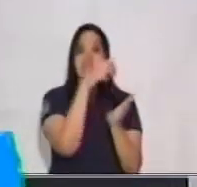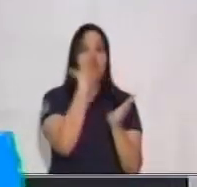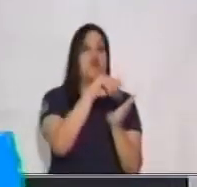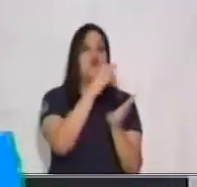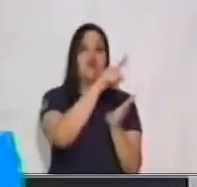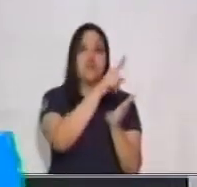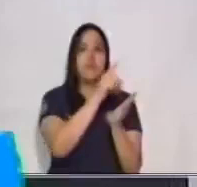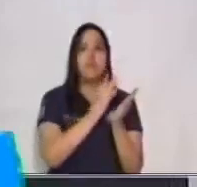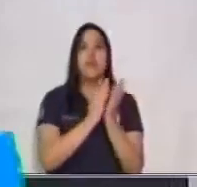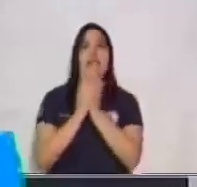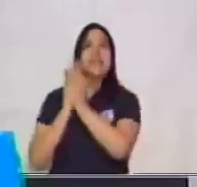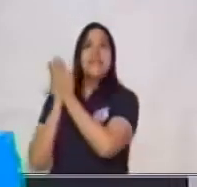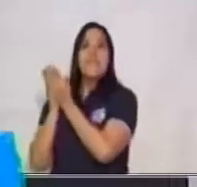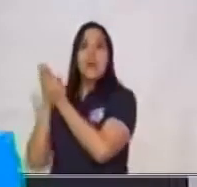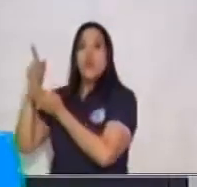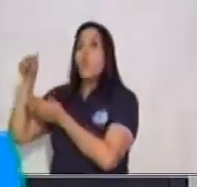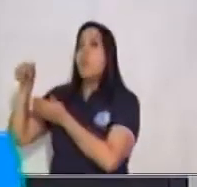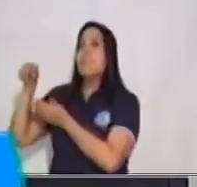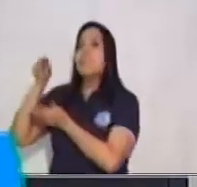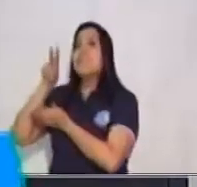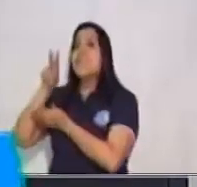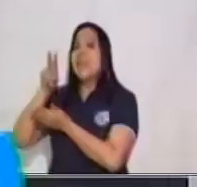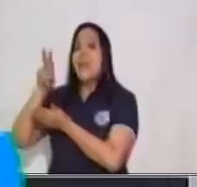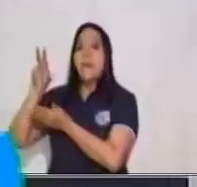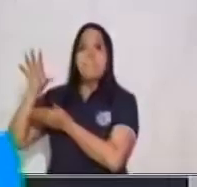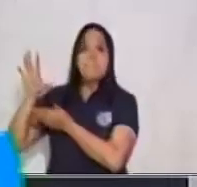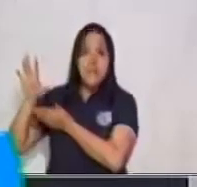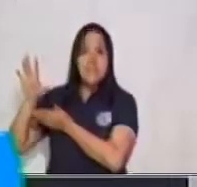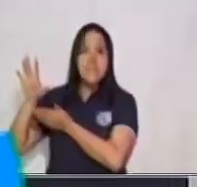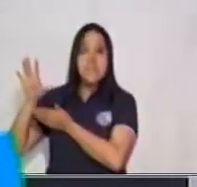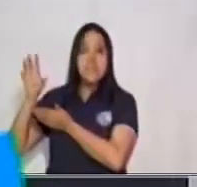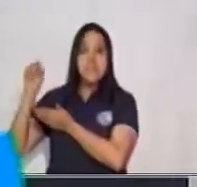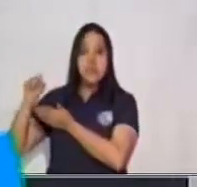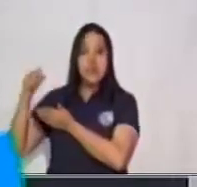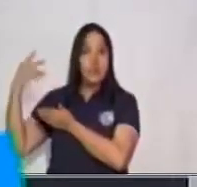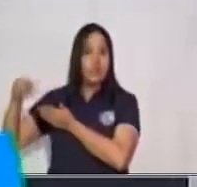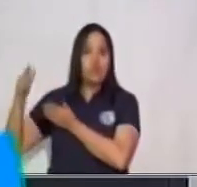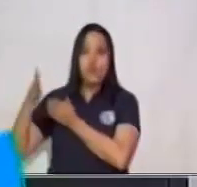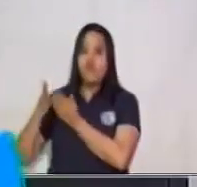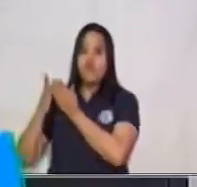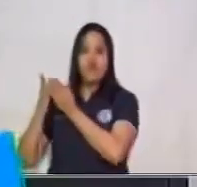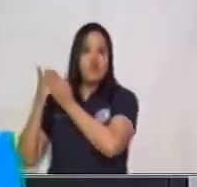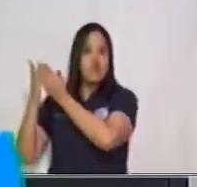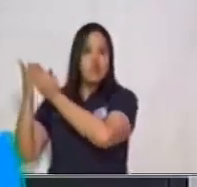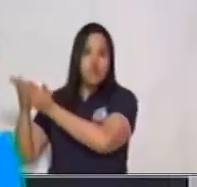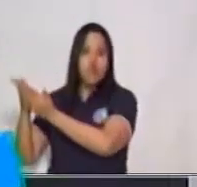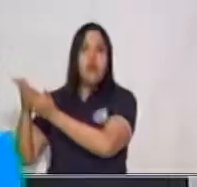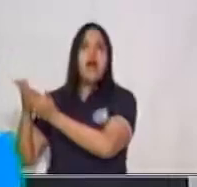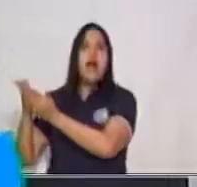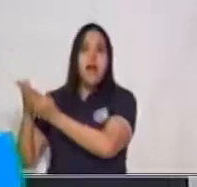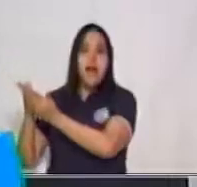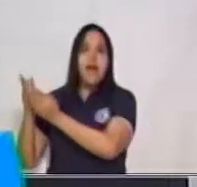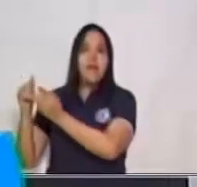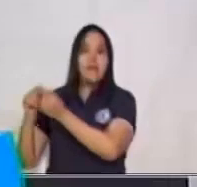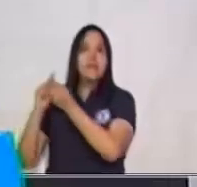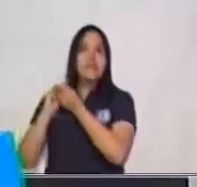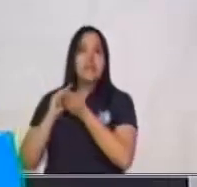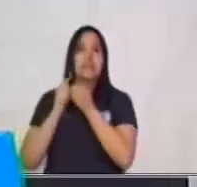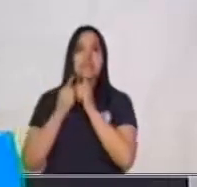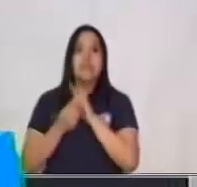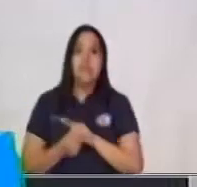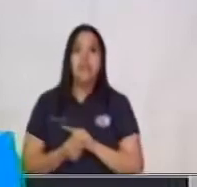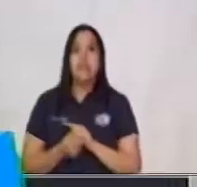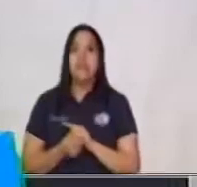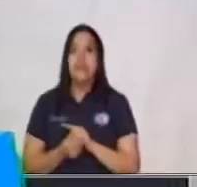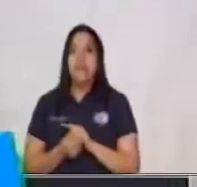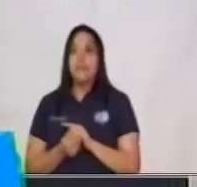la velocidad de este es de 25 nudos. Entonces hay que hacer una conversión ahí y es lo